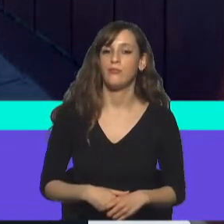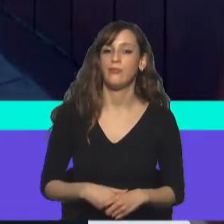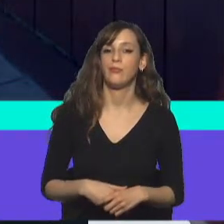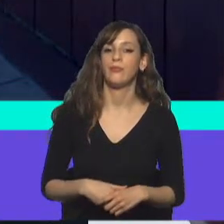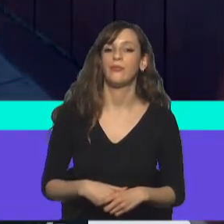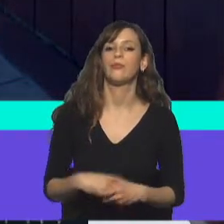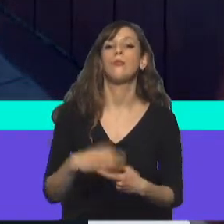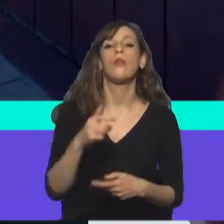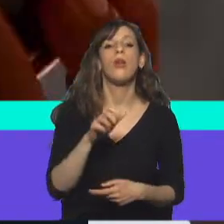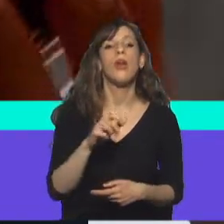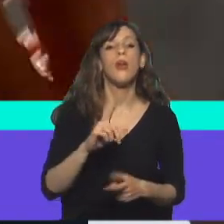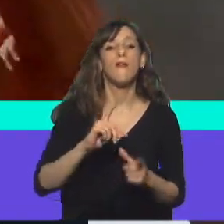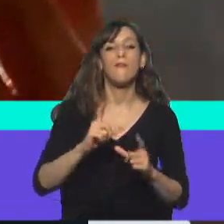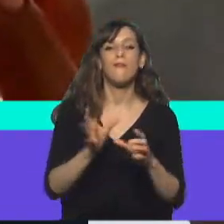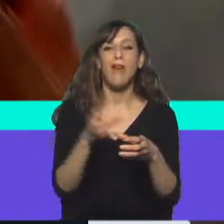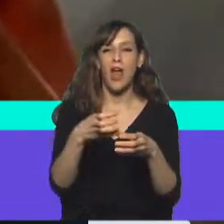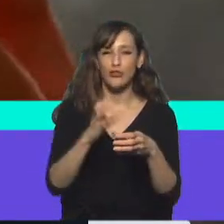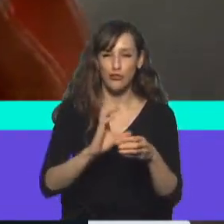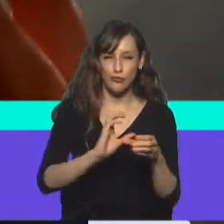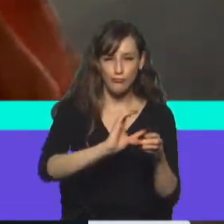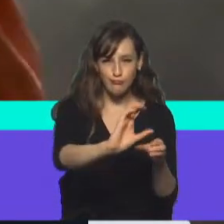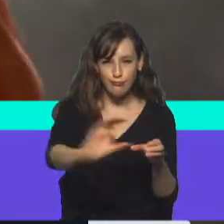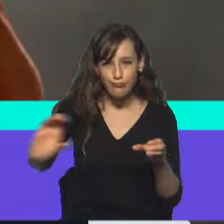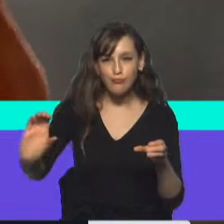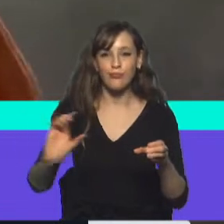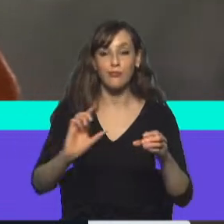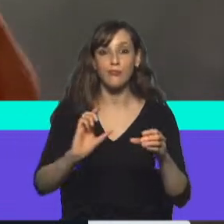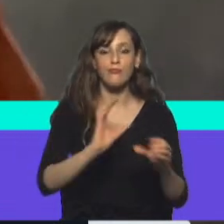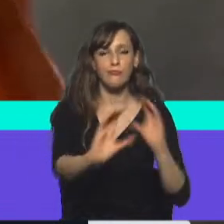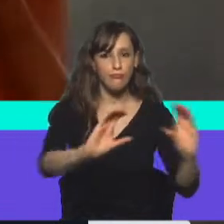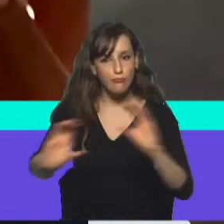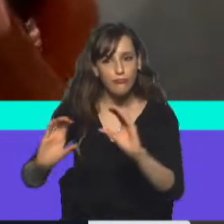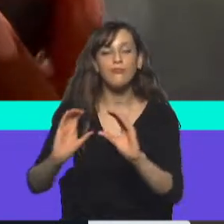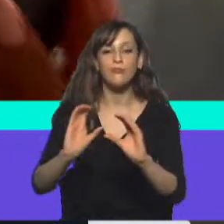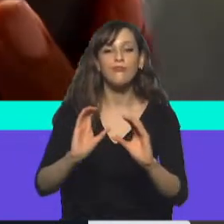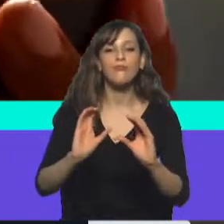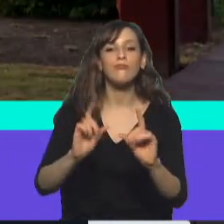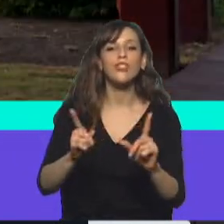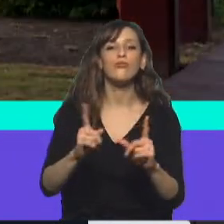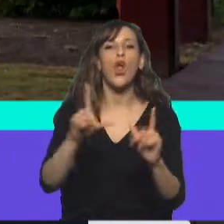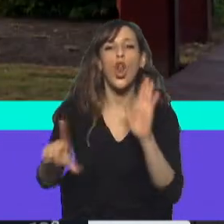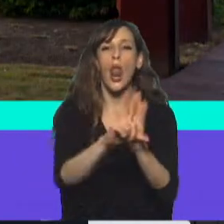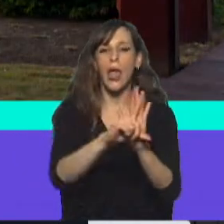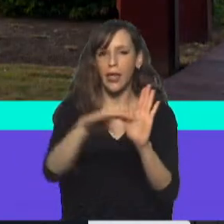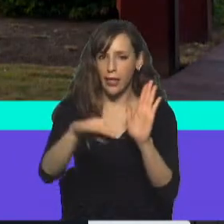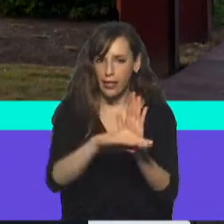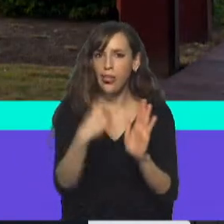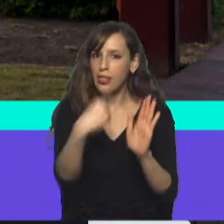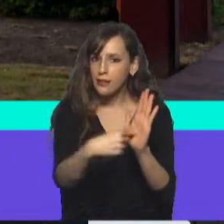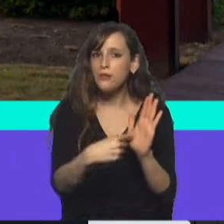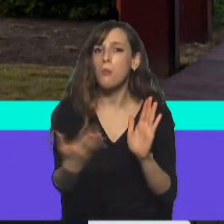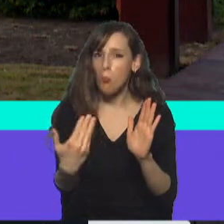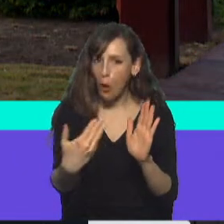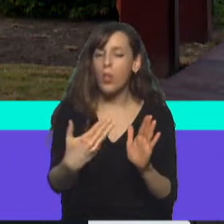frascos de 35 mililitros de solución oral de cannabis medicinal en el marco de la ley 27.350 que aprueba esa utilidad de la